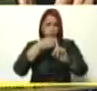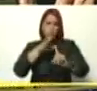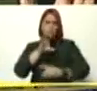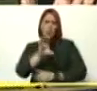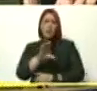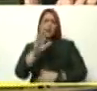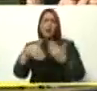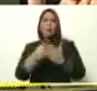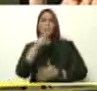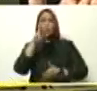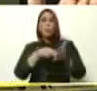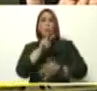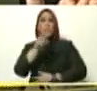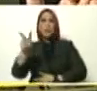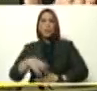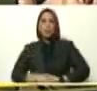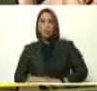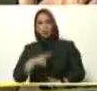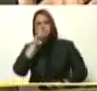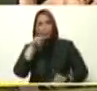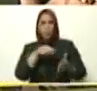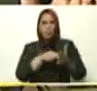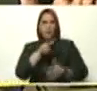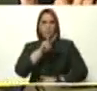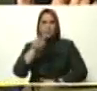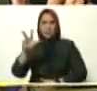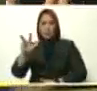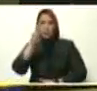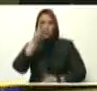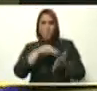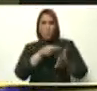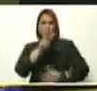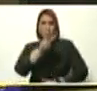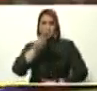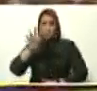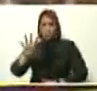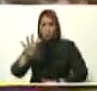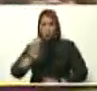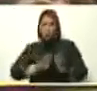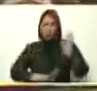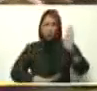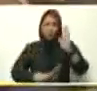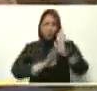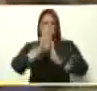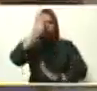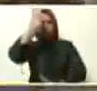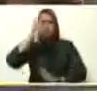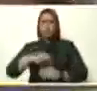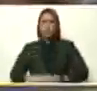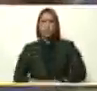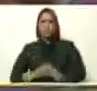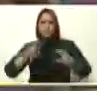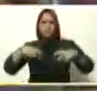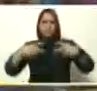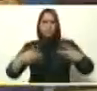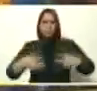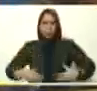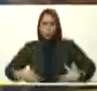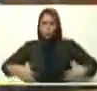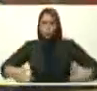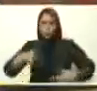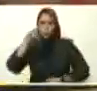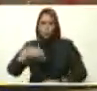el 2022, 2023, 2024, de crecimiento, de generación de riqueza,